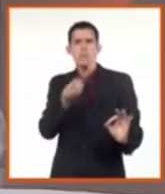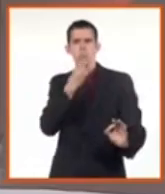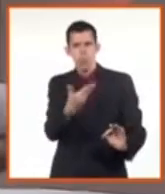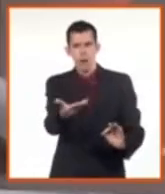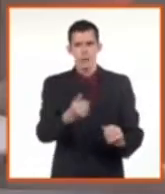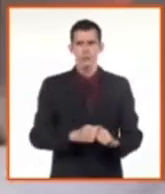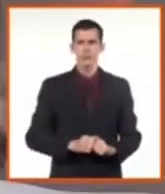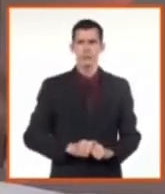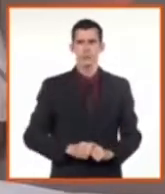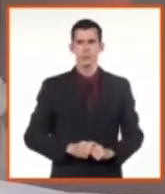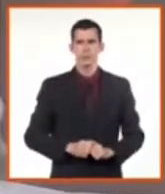estas operaciones